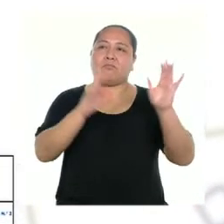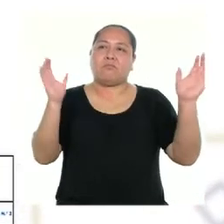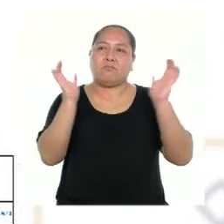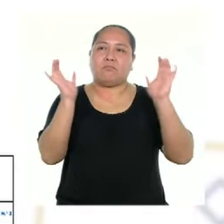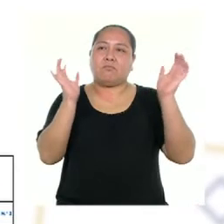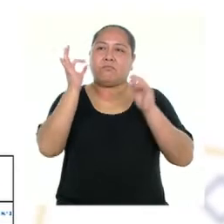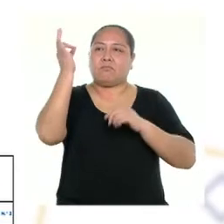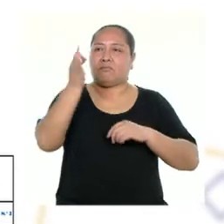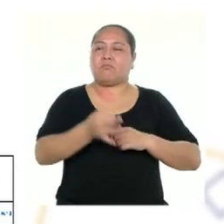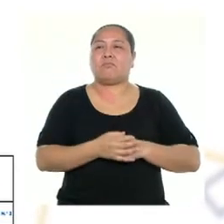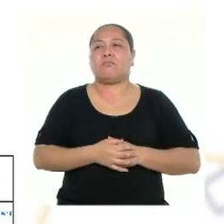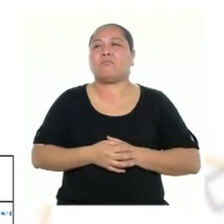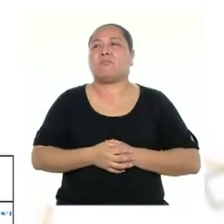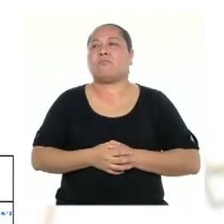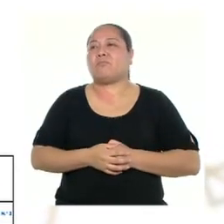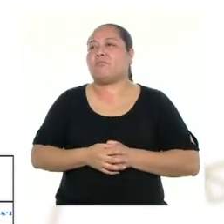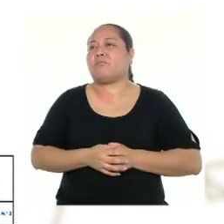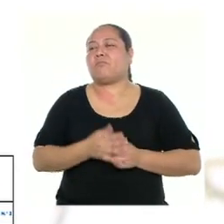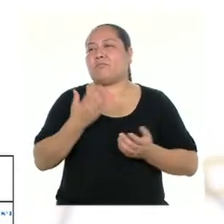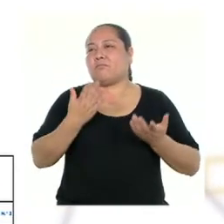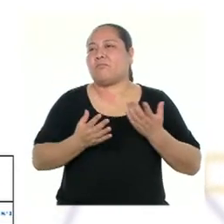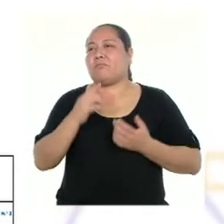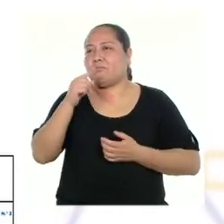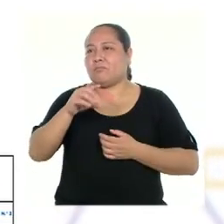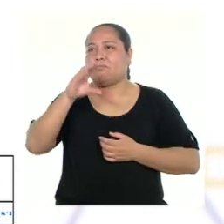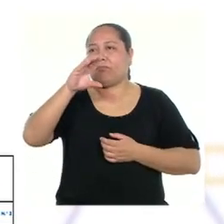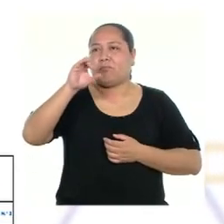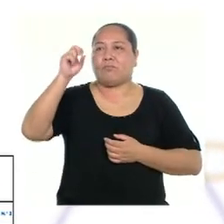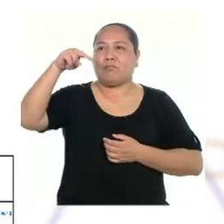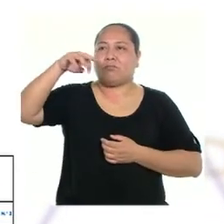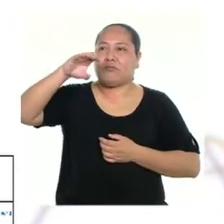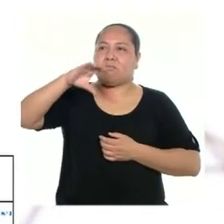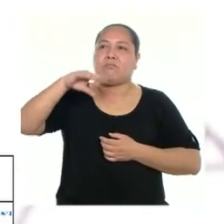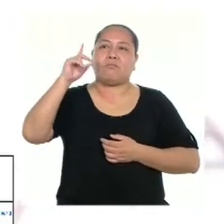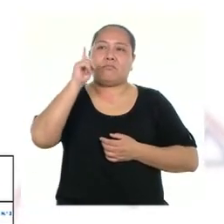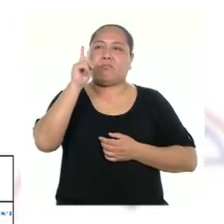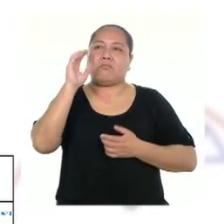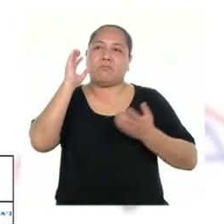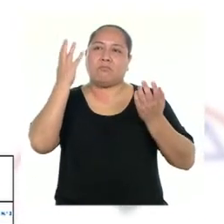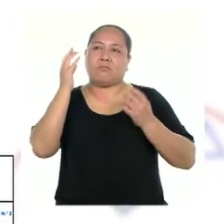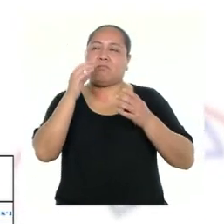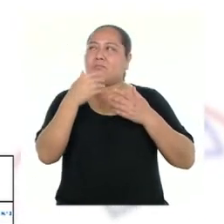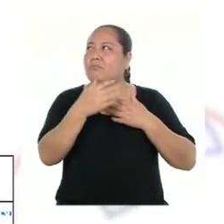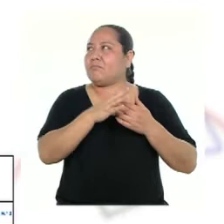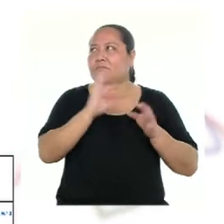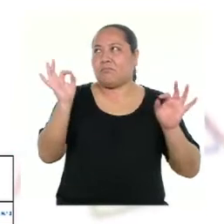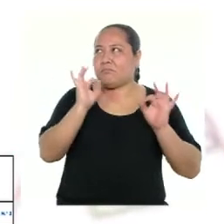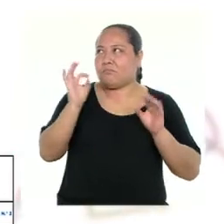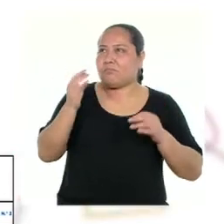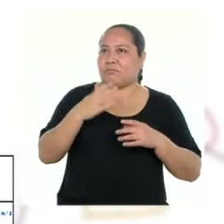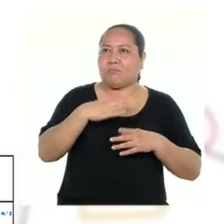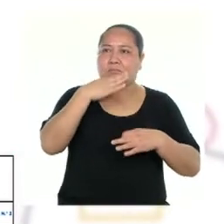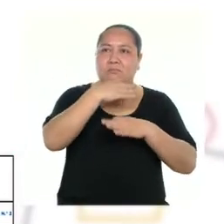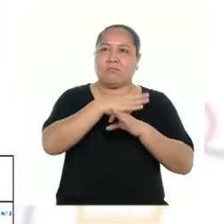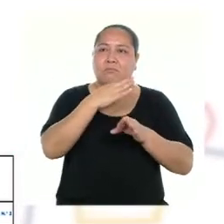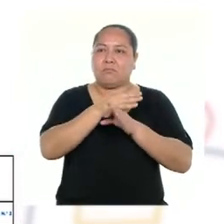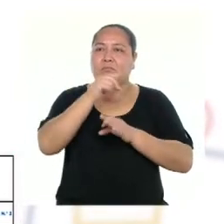de la realidad? Además, la cuenca no se parece a ninguna forma geométrica conocida.